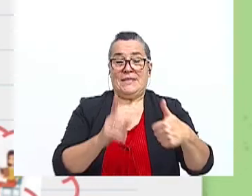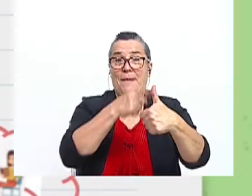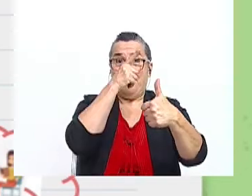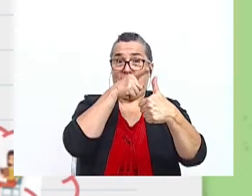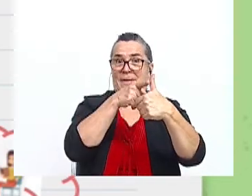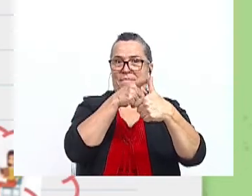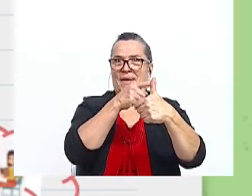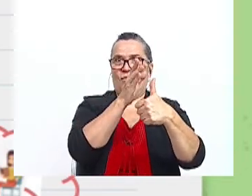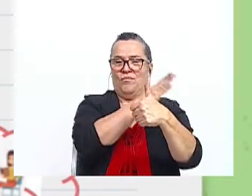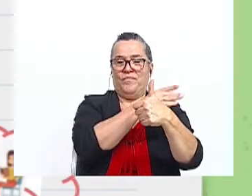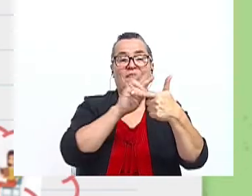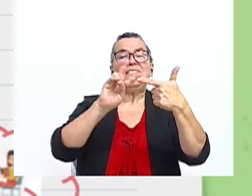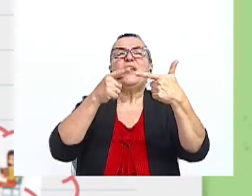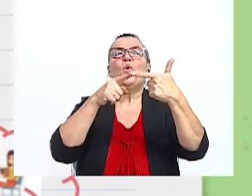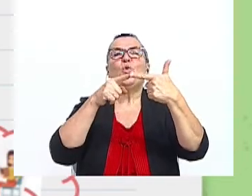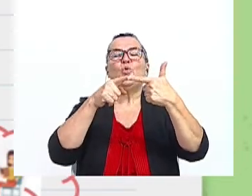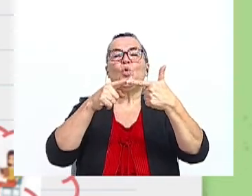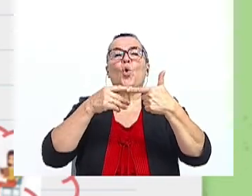Ahora, durante